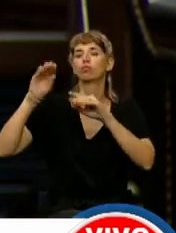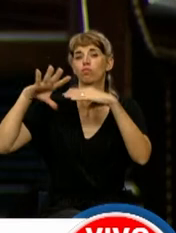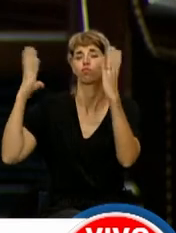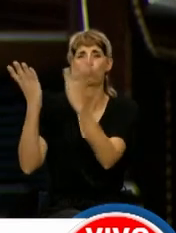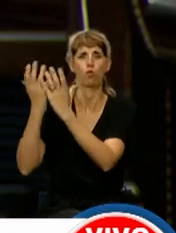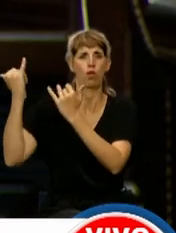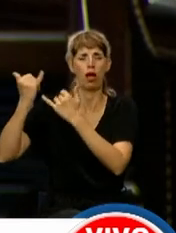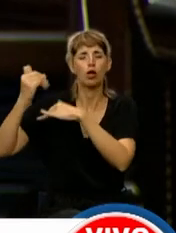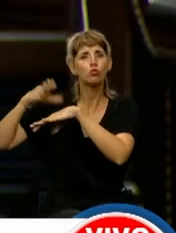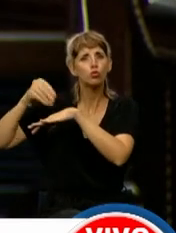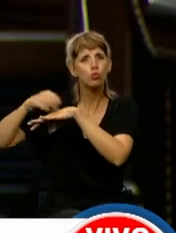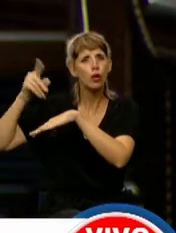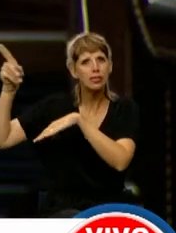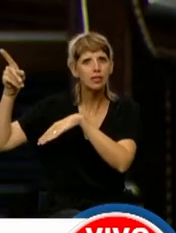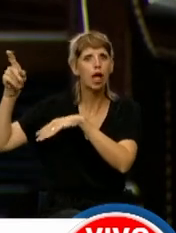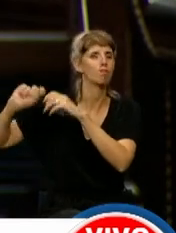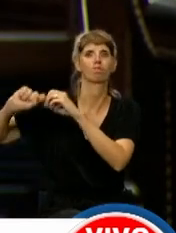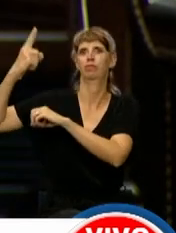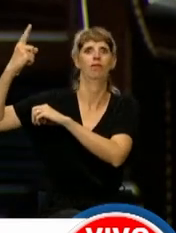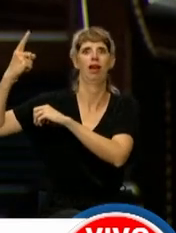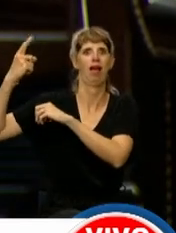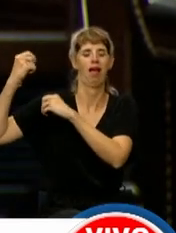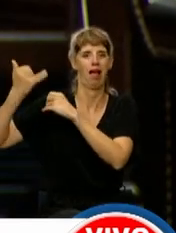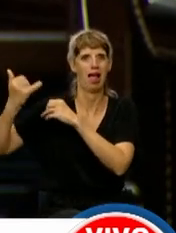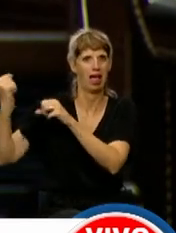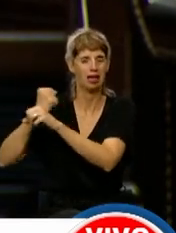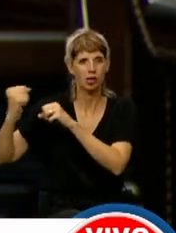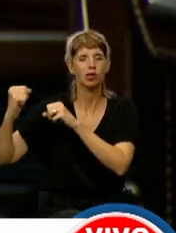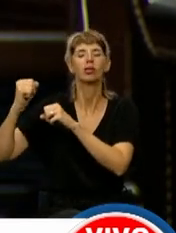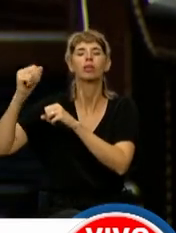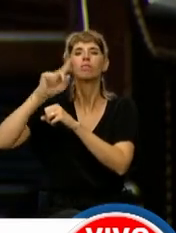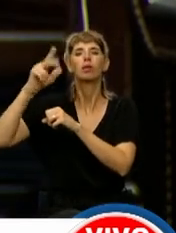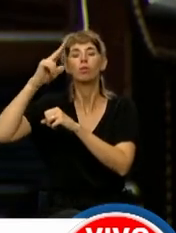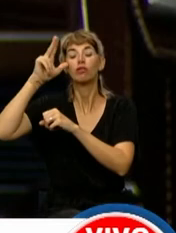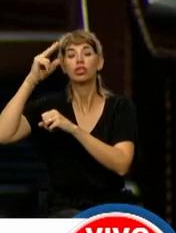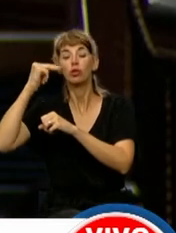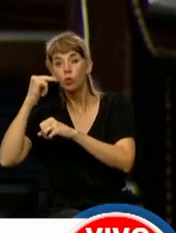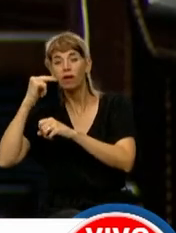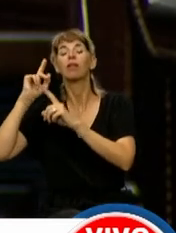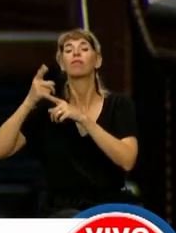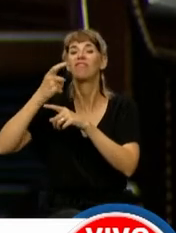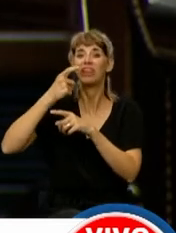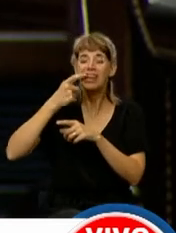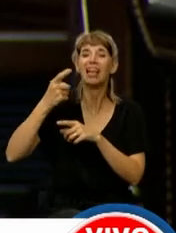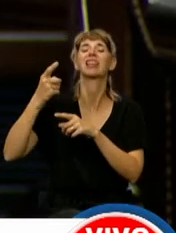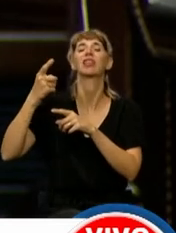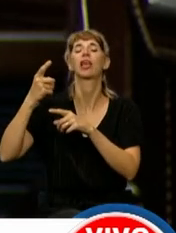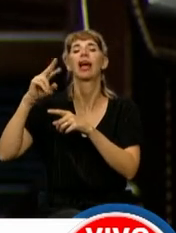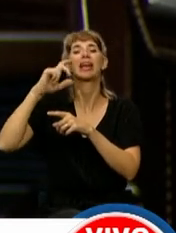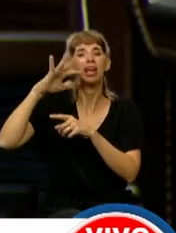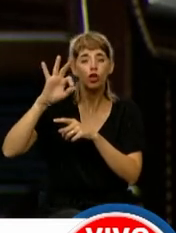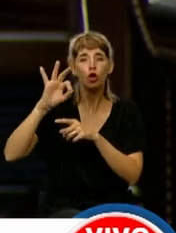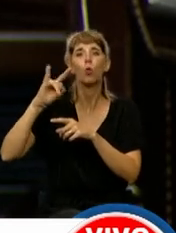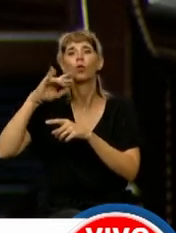fue precursora en el año 89 lo sigo finlandia lo sigue holanda lo sigo el reino unido países desarrollados por